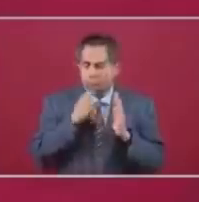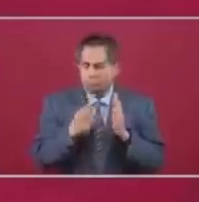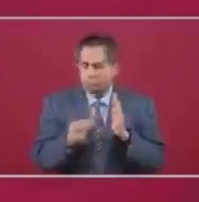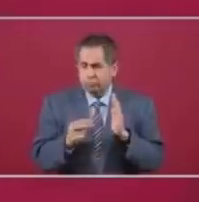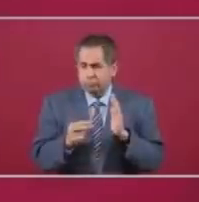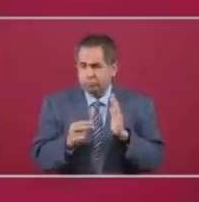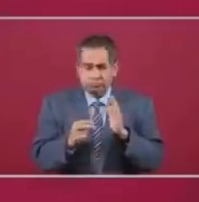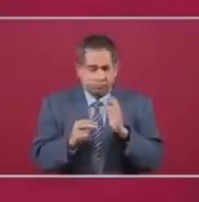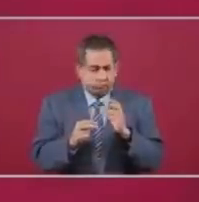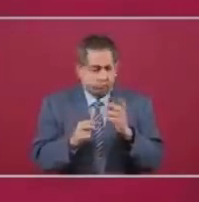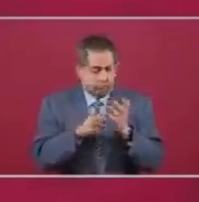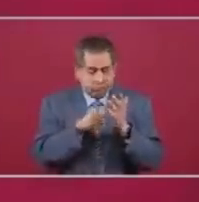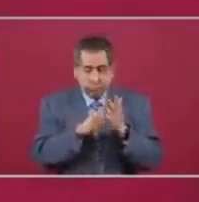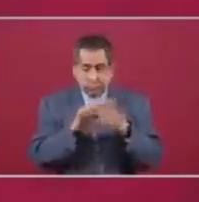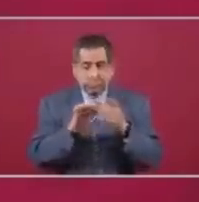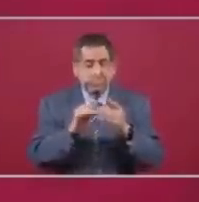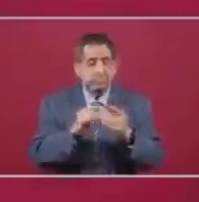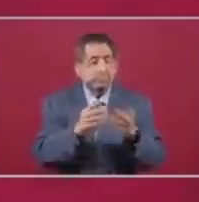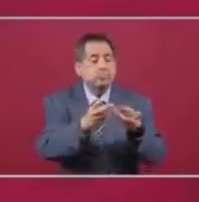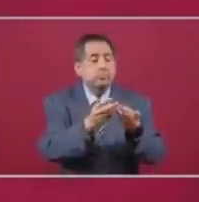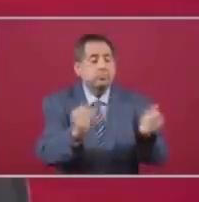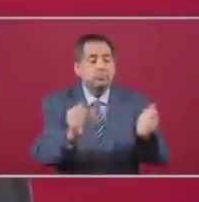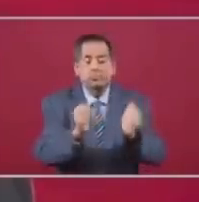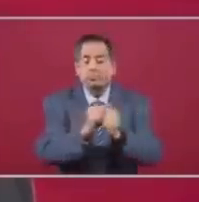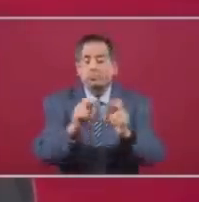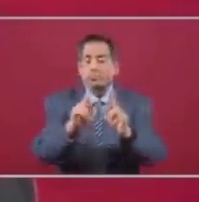de la solución pacífica